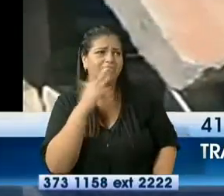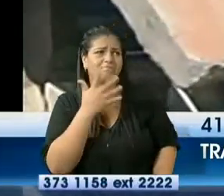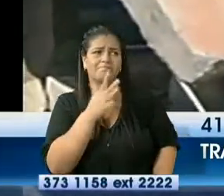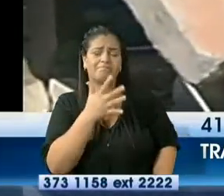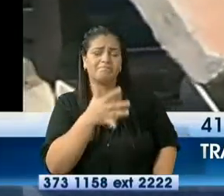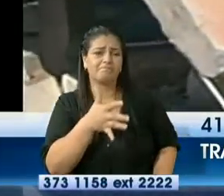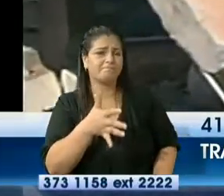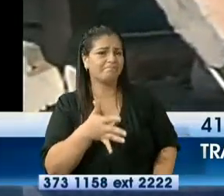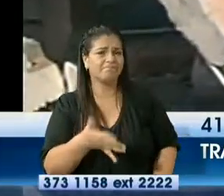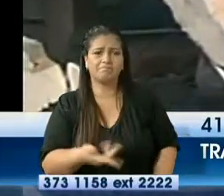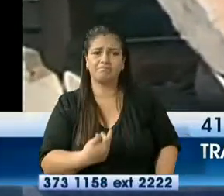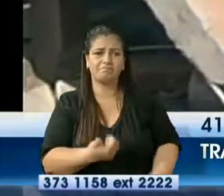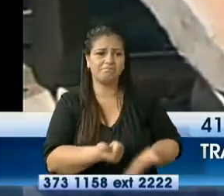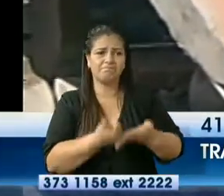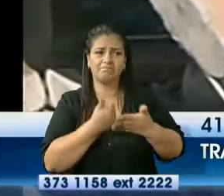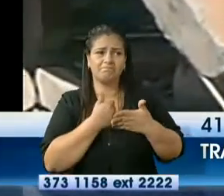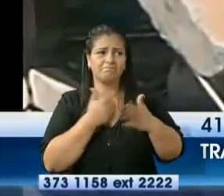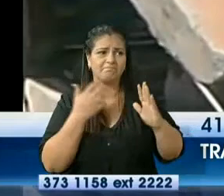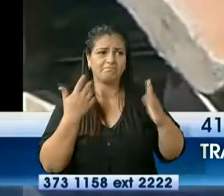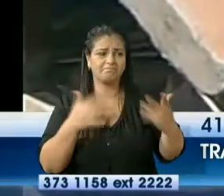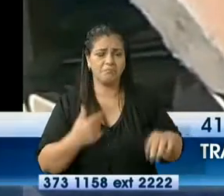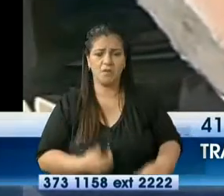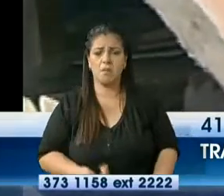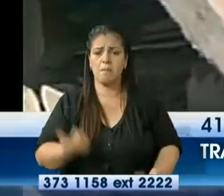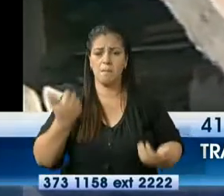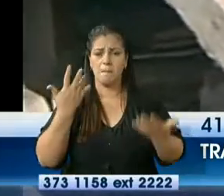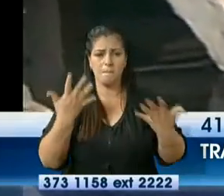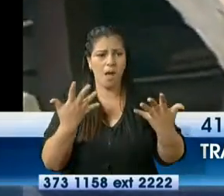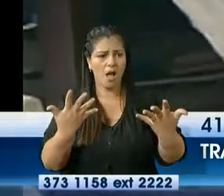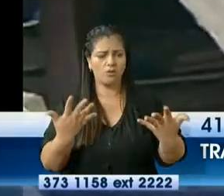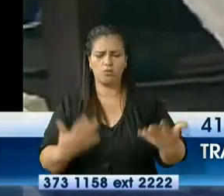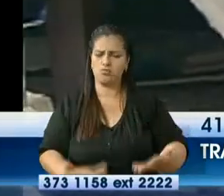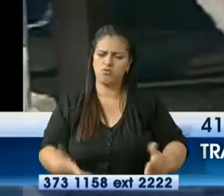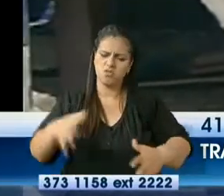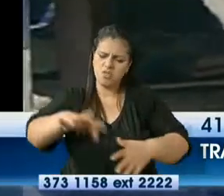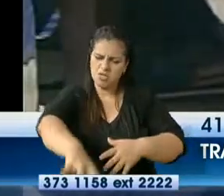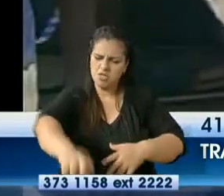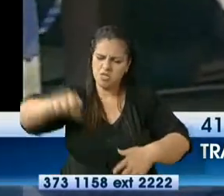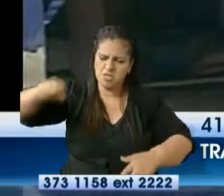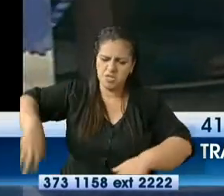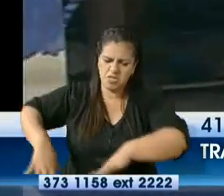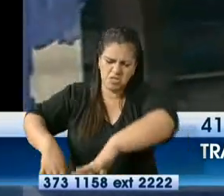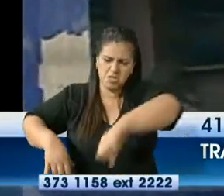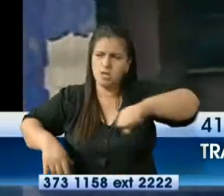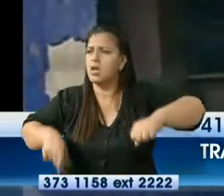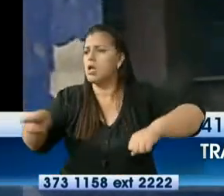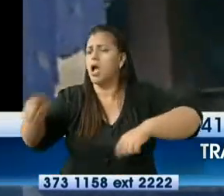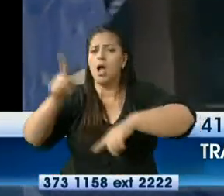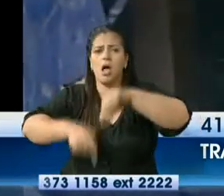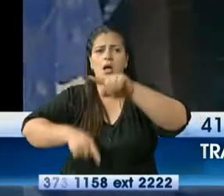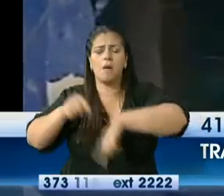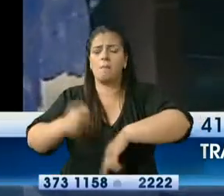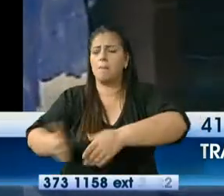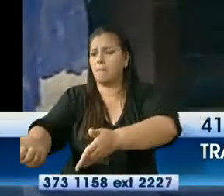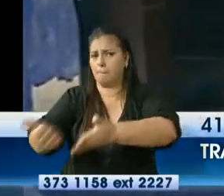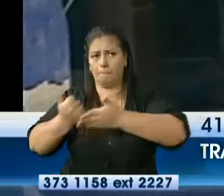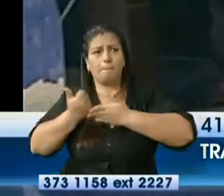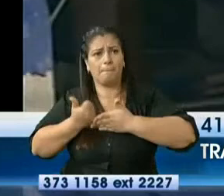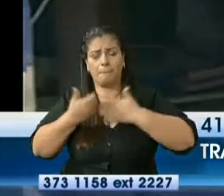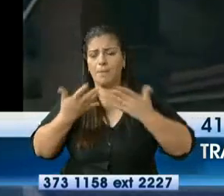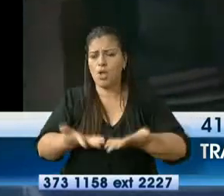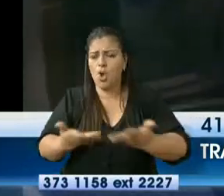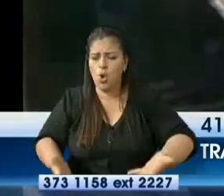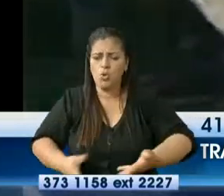con las maquinarias, todo ha sido con ayuda de los vecinos que le agradezco de antemano para poder sacar las pocas